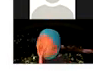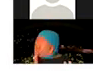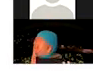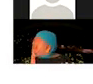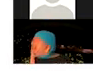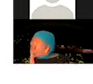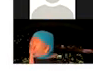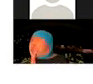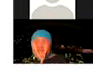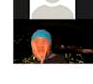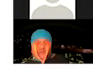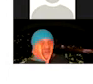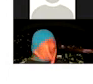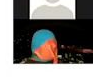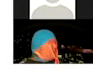Mucho eco.